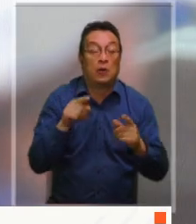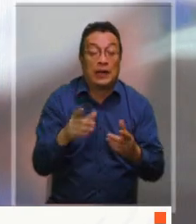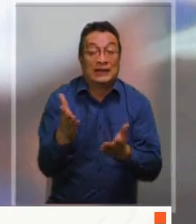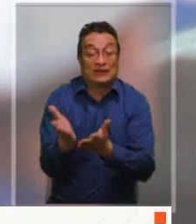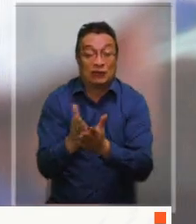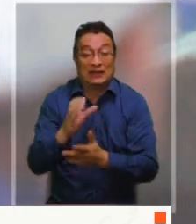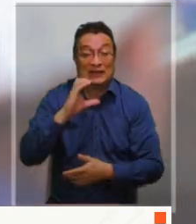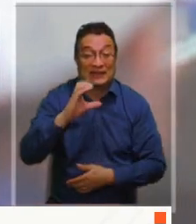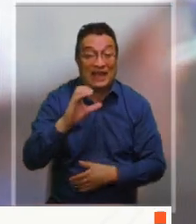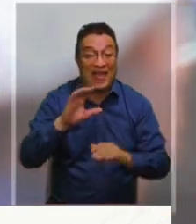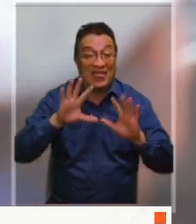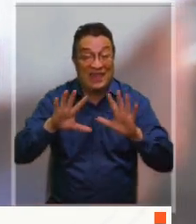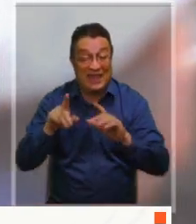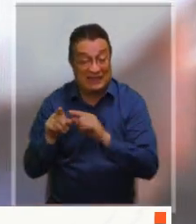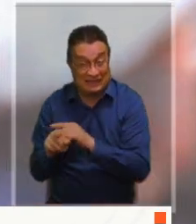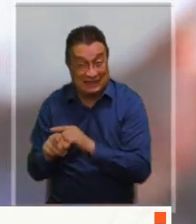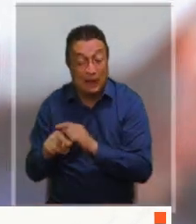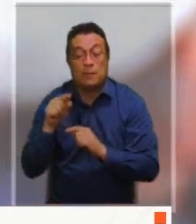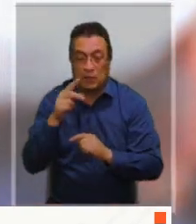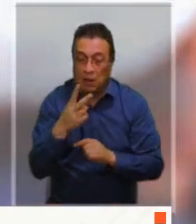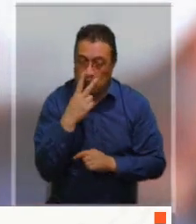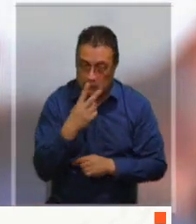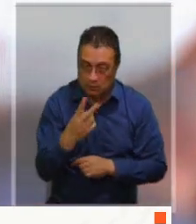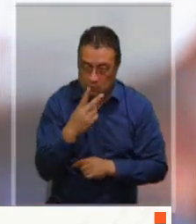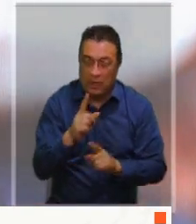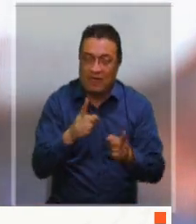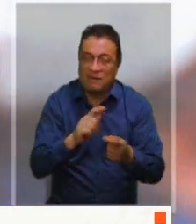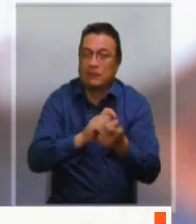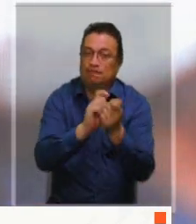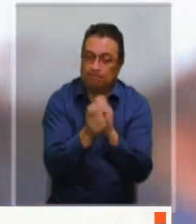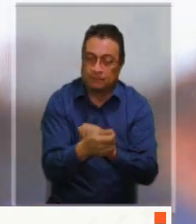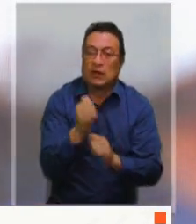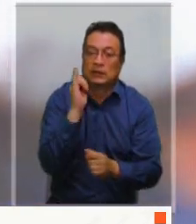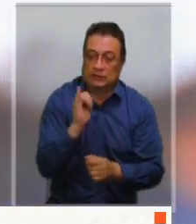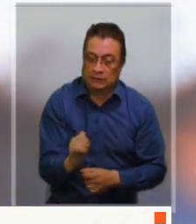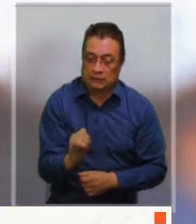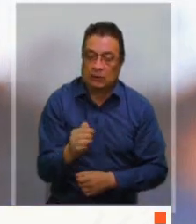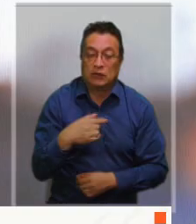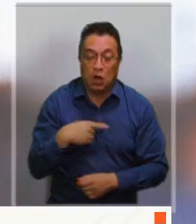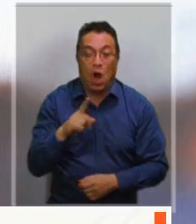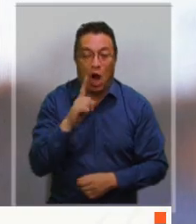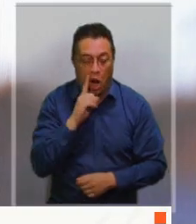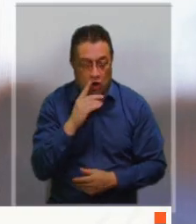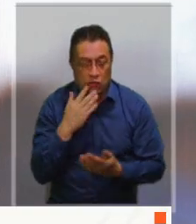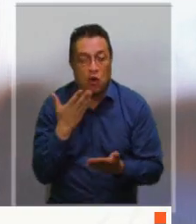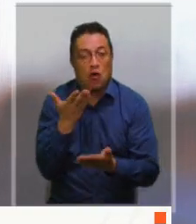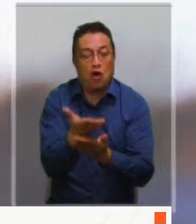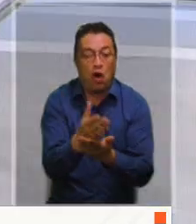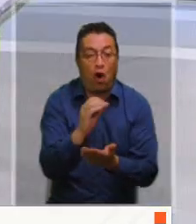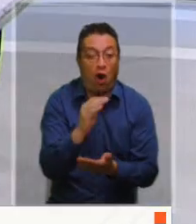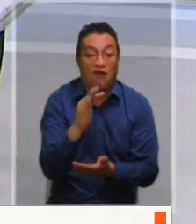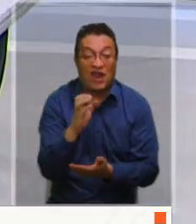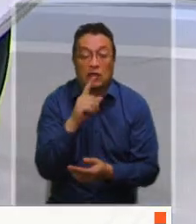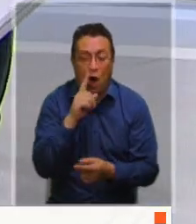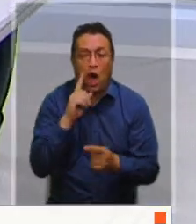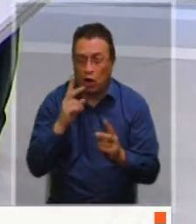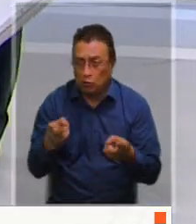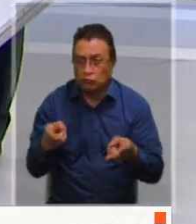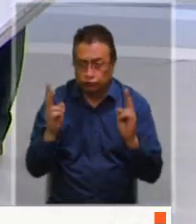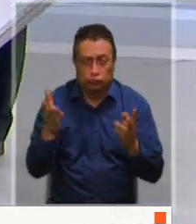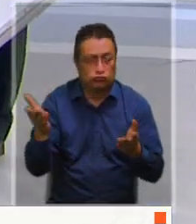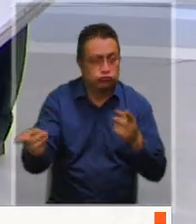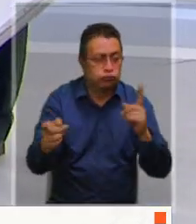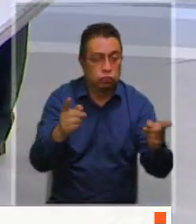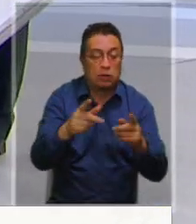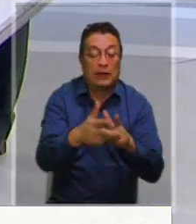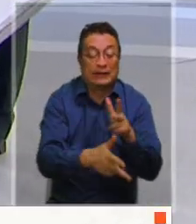C10 Expreso es, por ejemplo, un caso en que tenemos que mirar y mejorar. Pero lo que tenemos es una oferta que hoy día estuvo completamente disponible, como decía, por ejemplo,